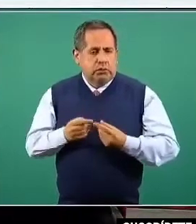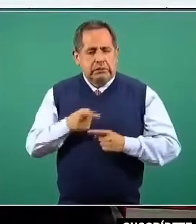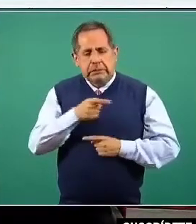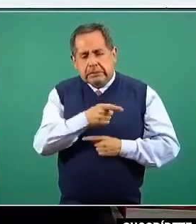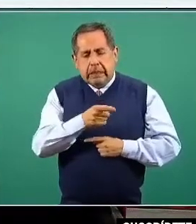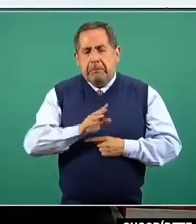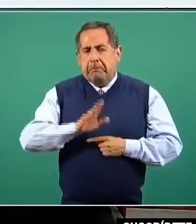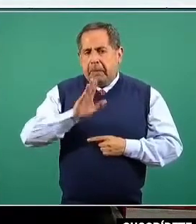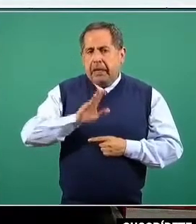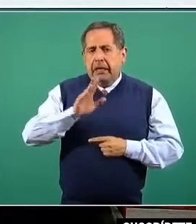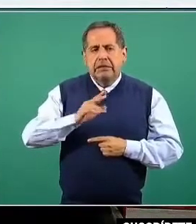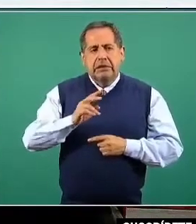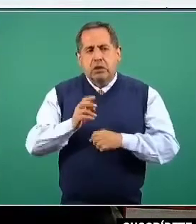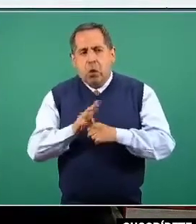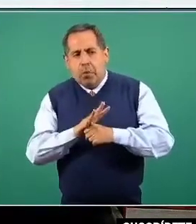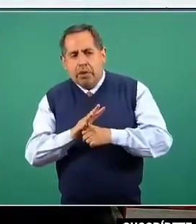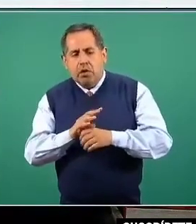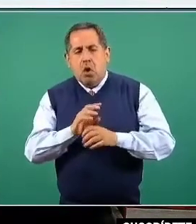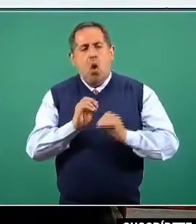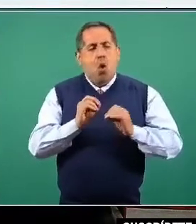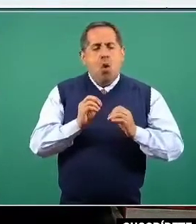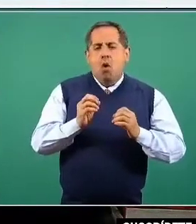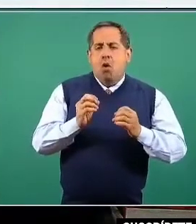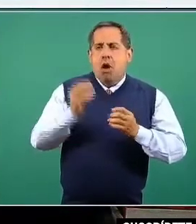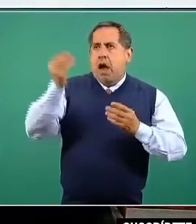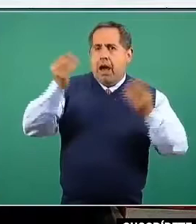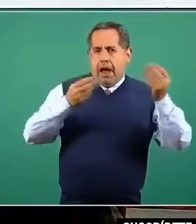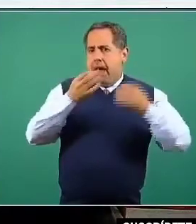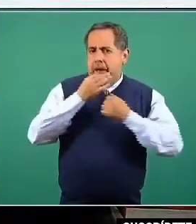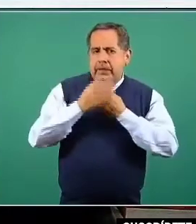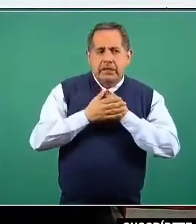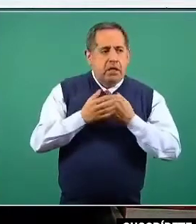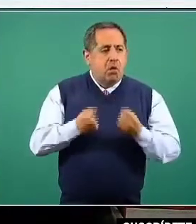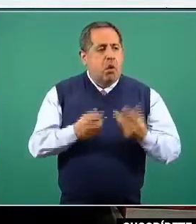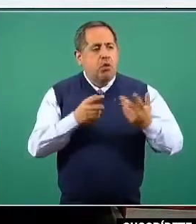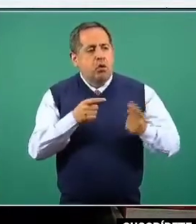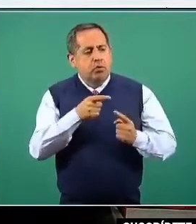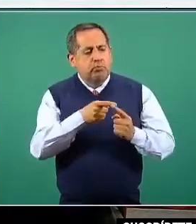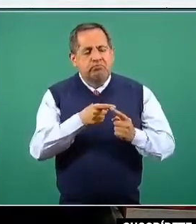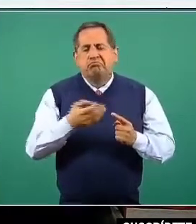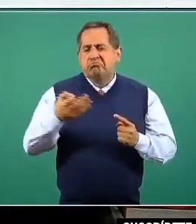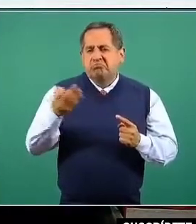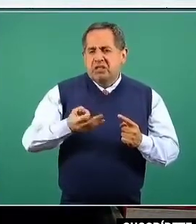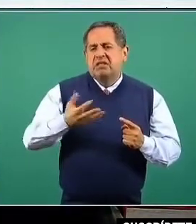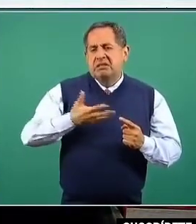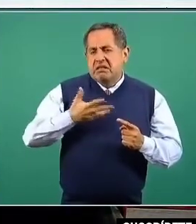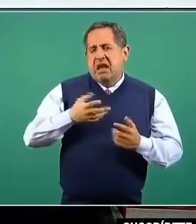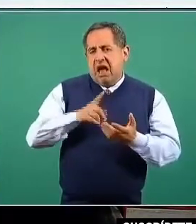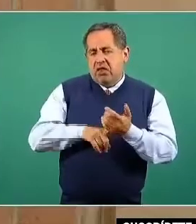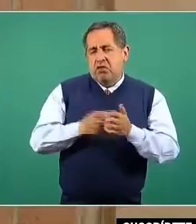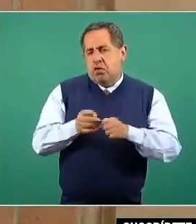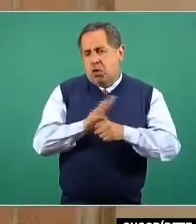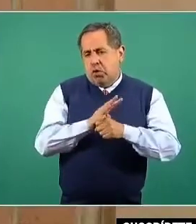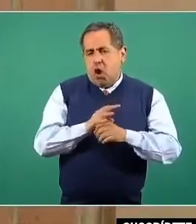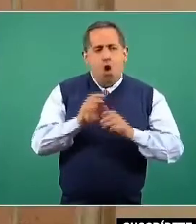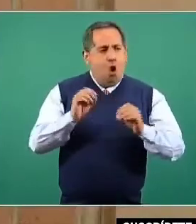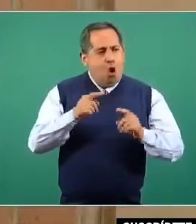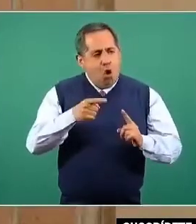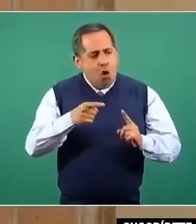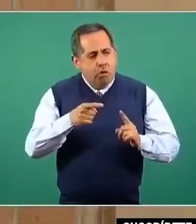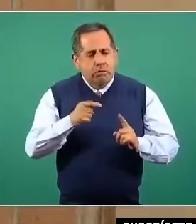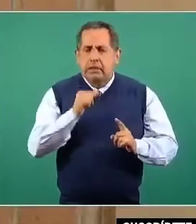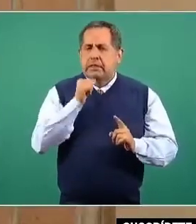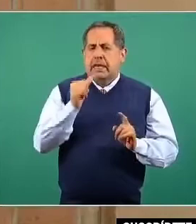el transcurso de los días también los clasifican como o confirmados a la enfermedad finalmente o descartados en